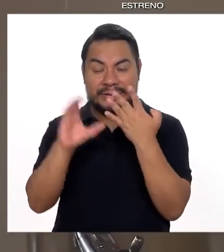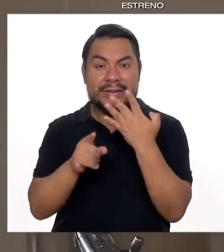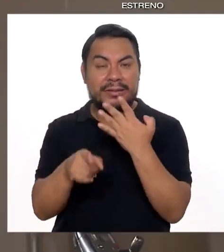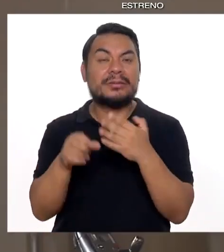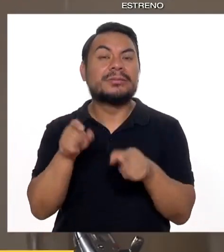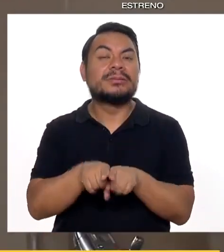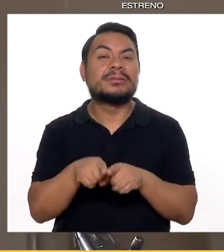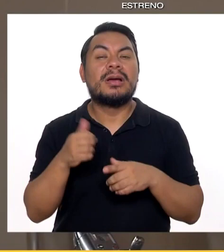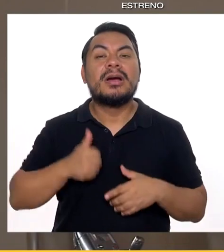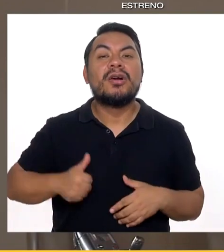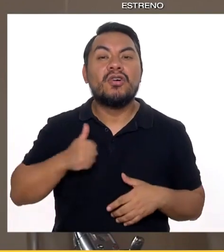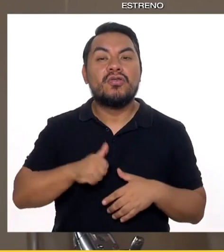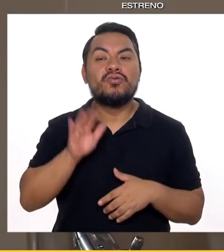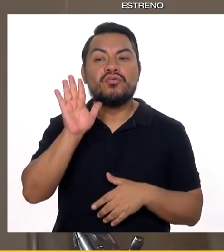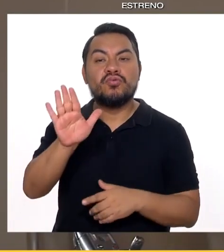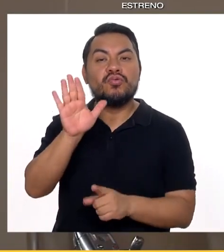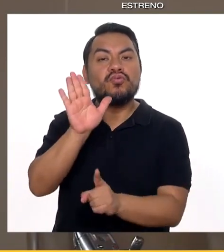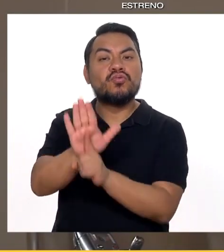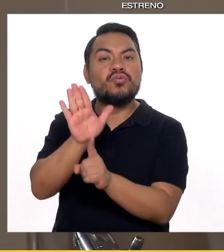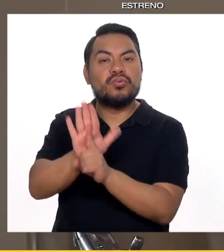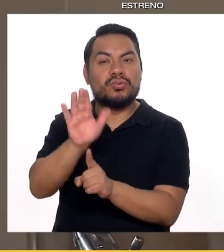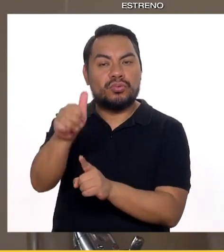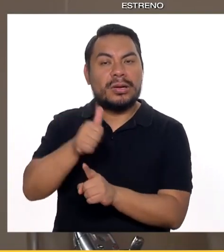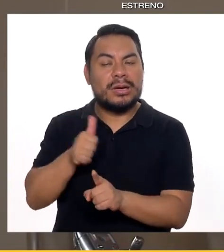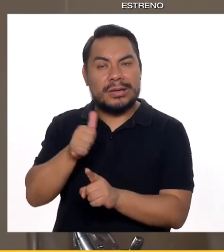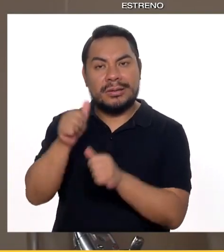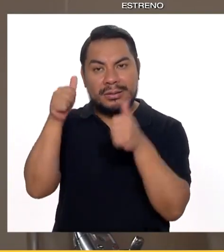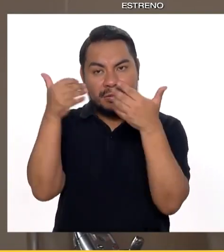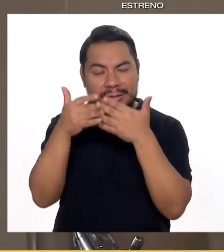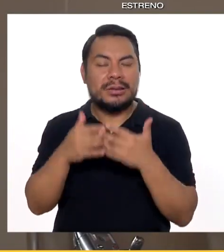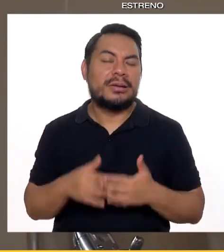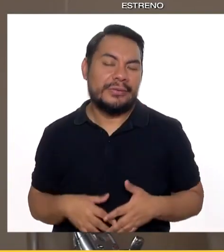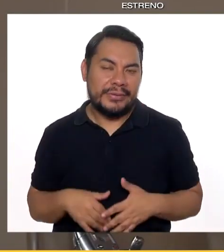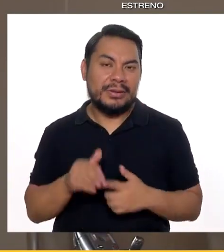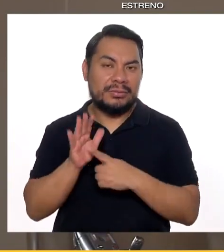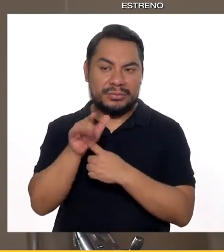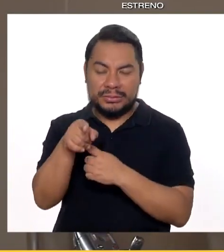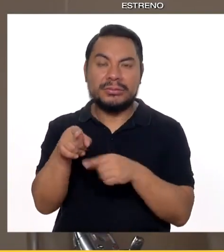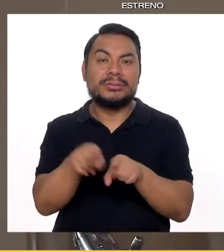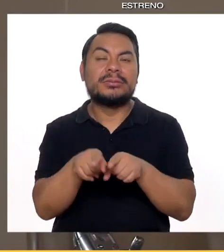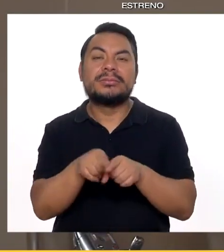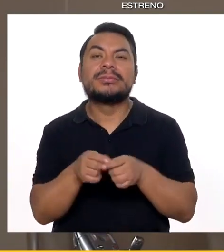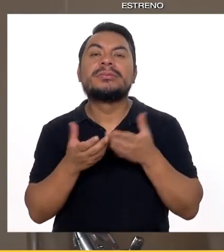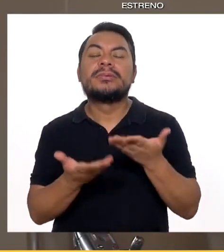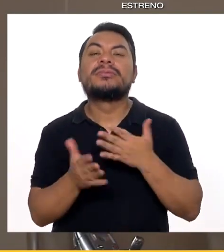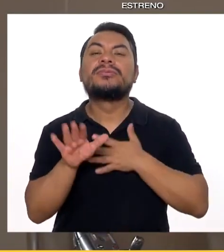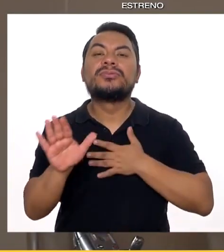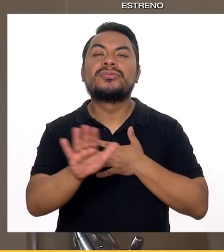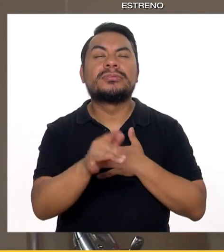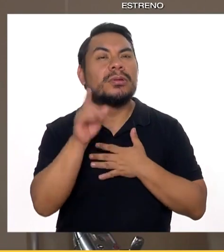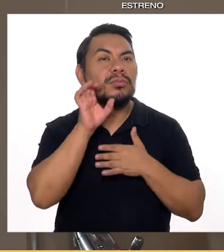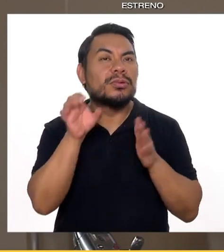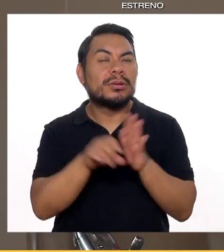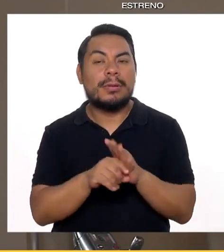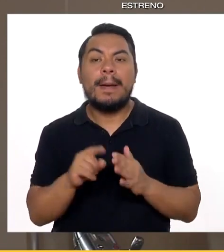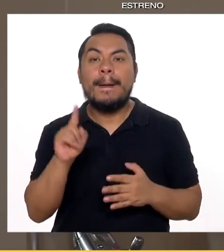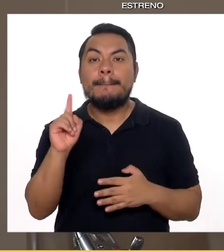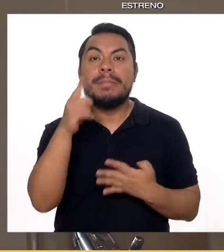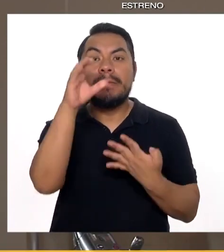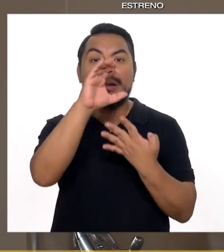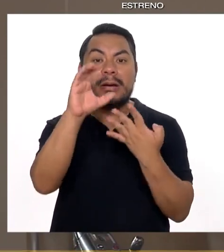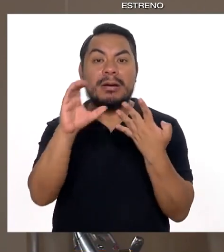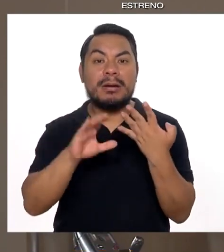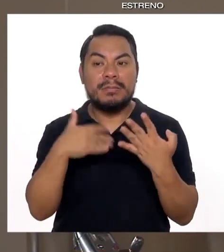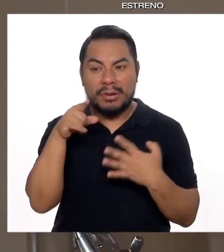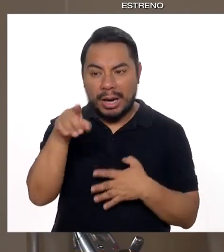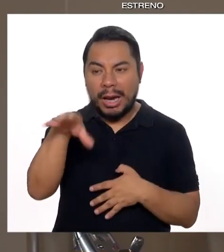que les llaman conductas estereotipadas son bastante notables también y se dan, son como esas primeras